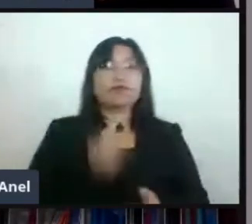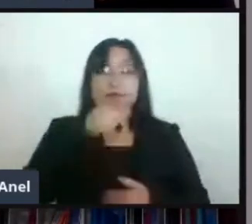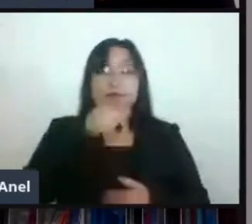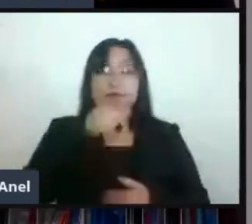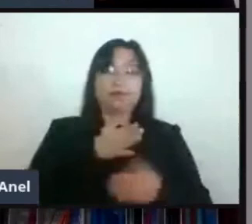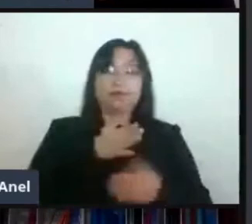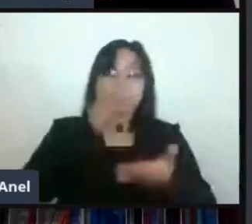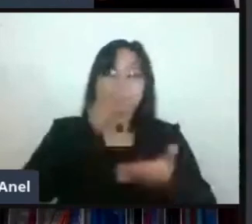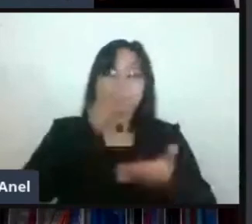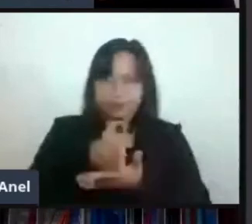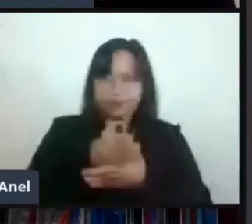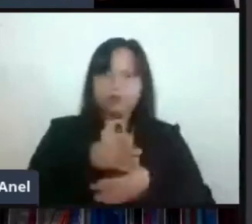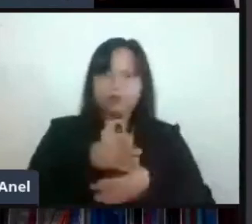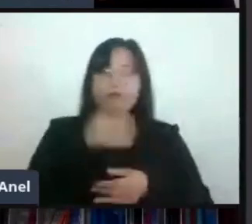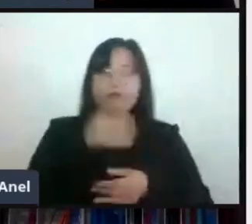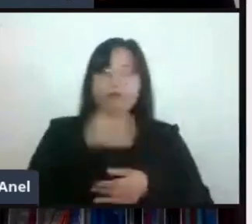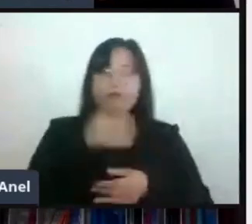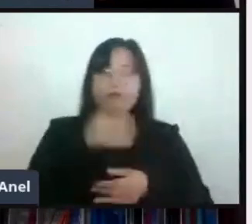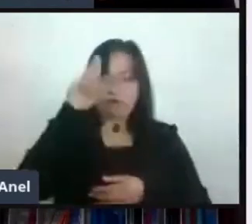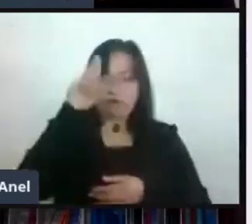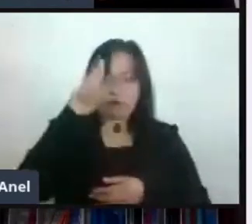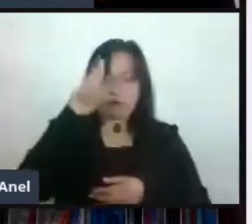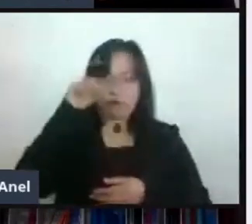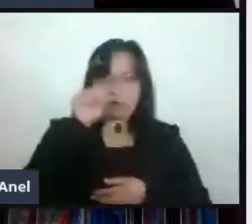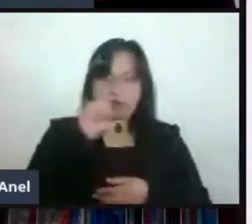¿Sí? Crear y compartir.